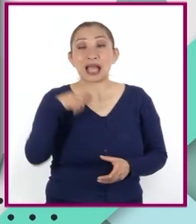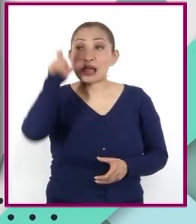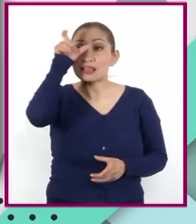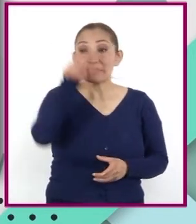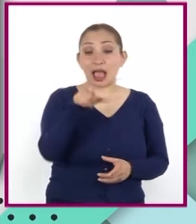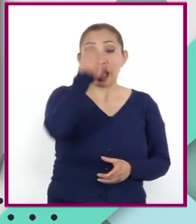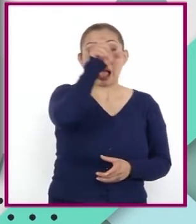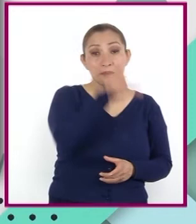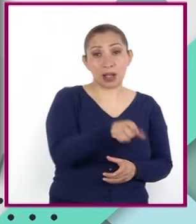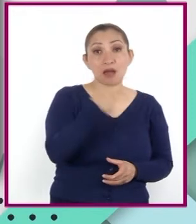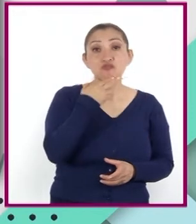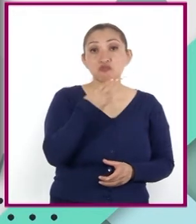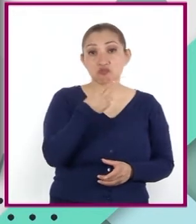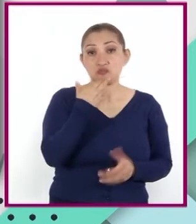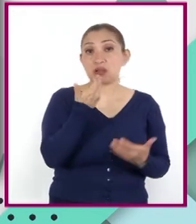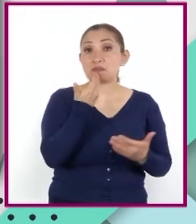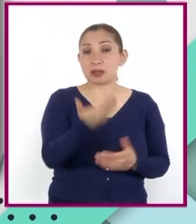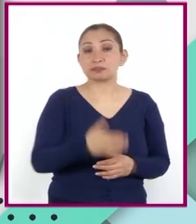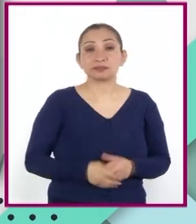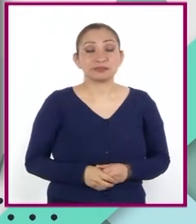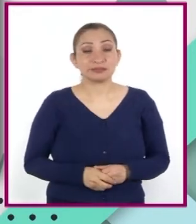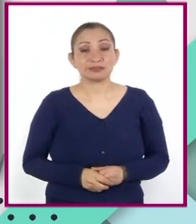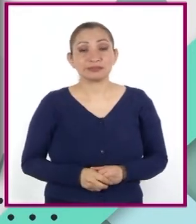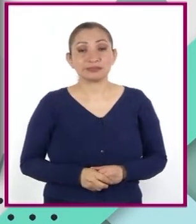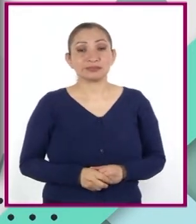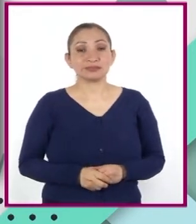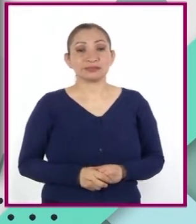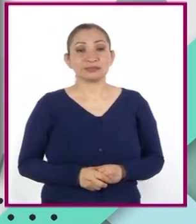le es bastante útil.